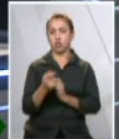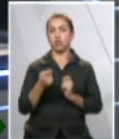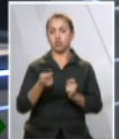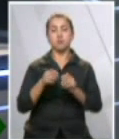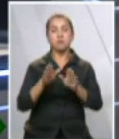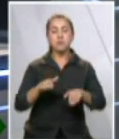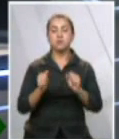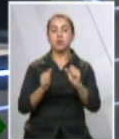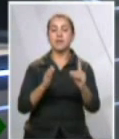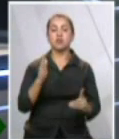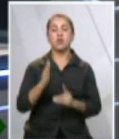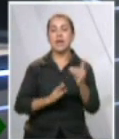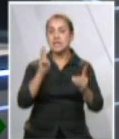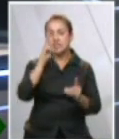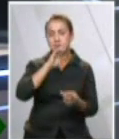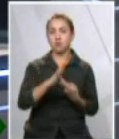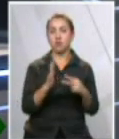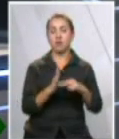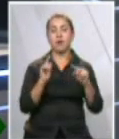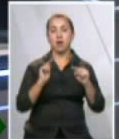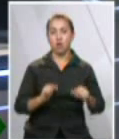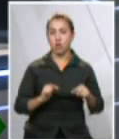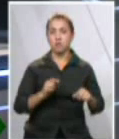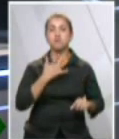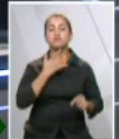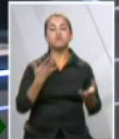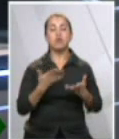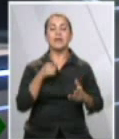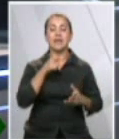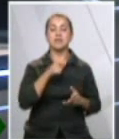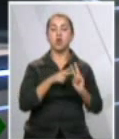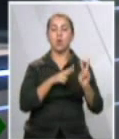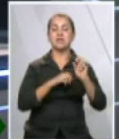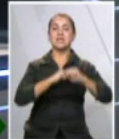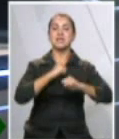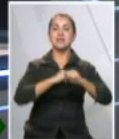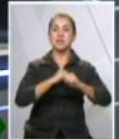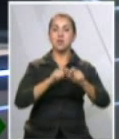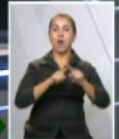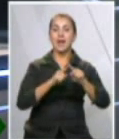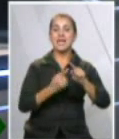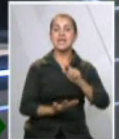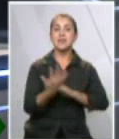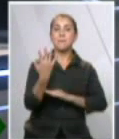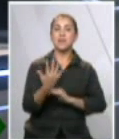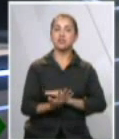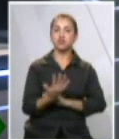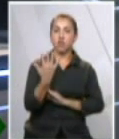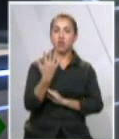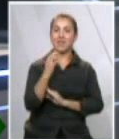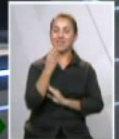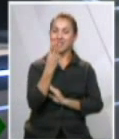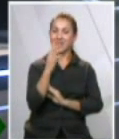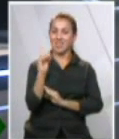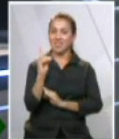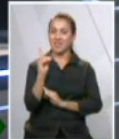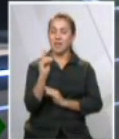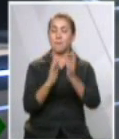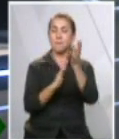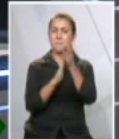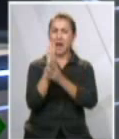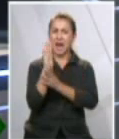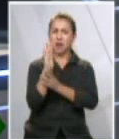puede desarrollar en Chile sin problema hoy día, porque eso lo hace una impresora 3D y el costo de esa mano debe